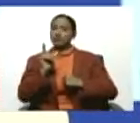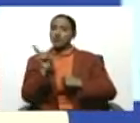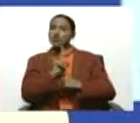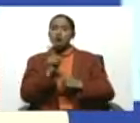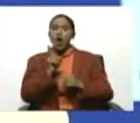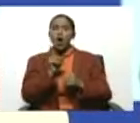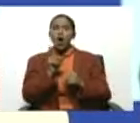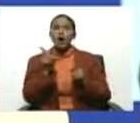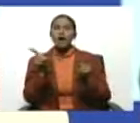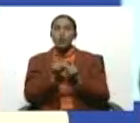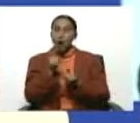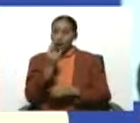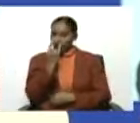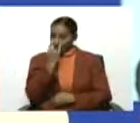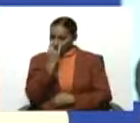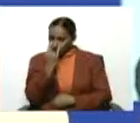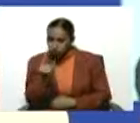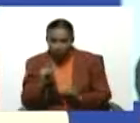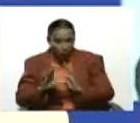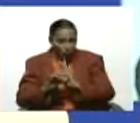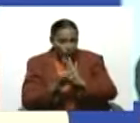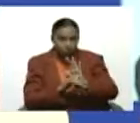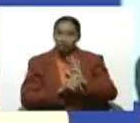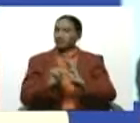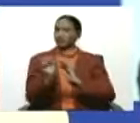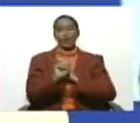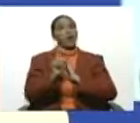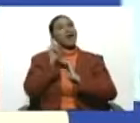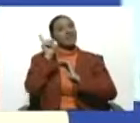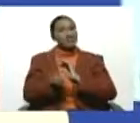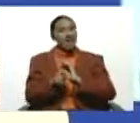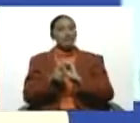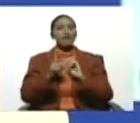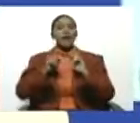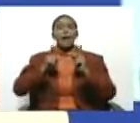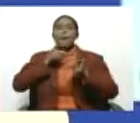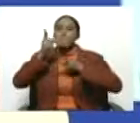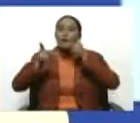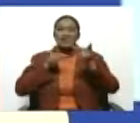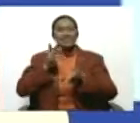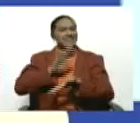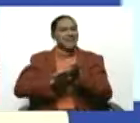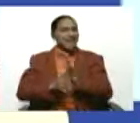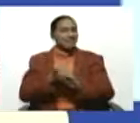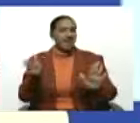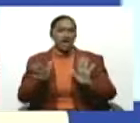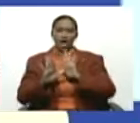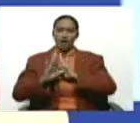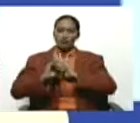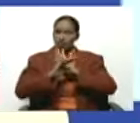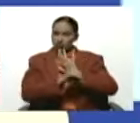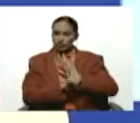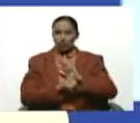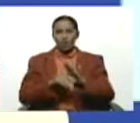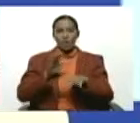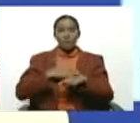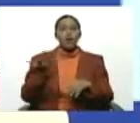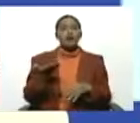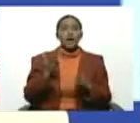anticorrupción y tener políticas anticorrupción hay dos cosas importantes en el periodo de transición por